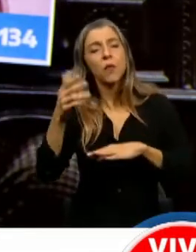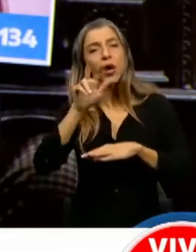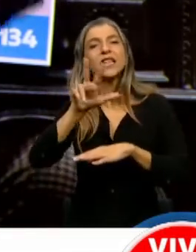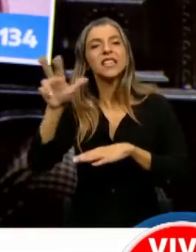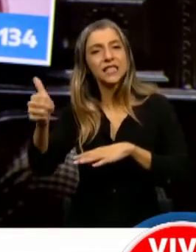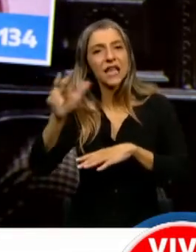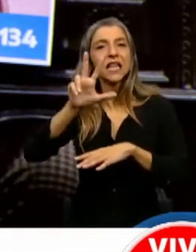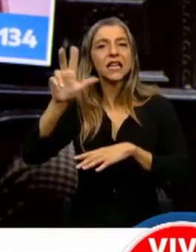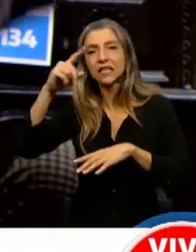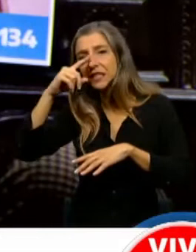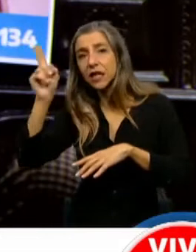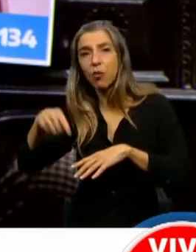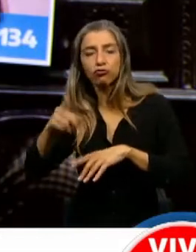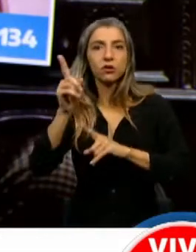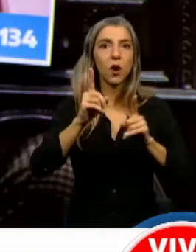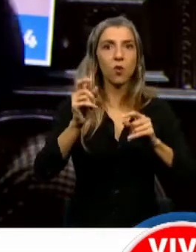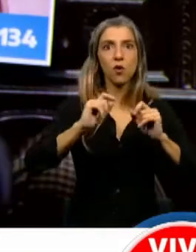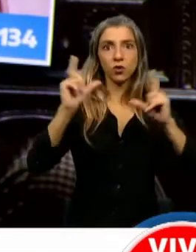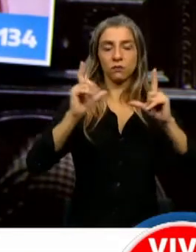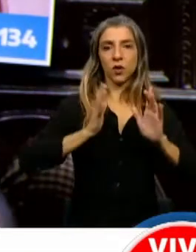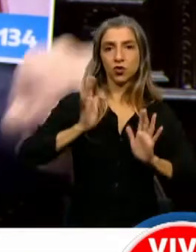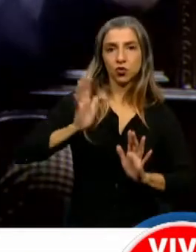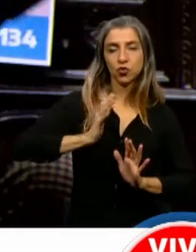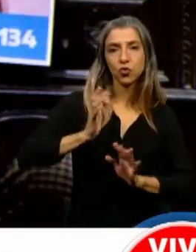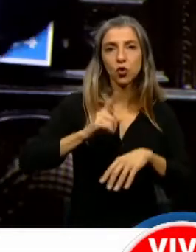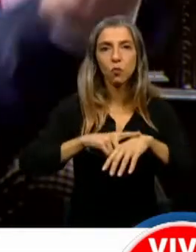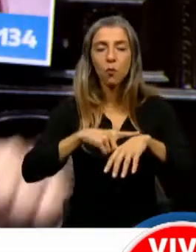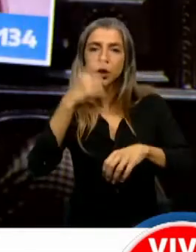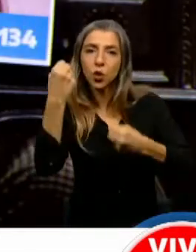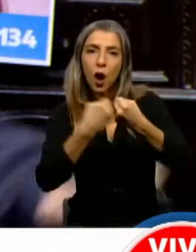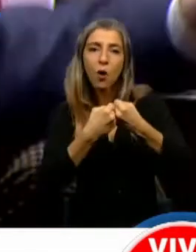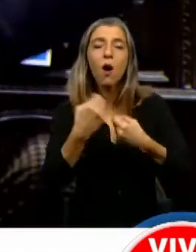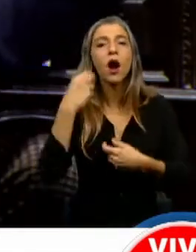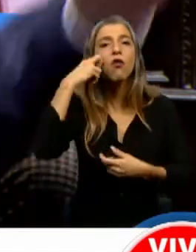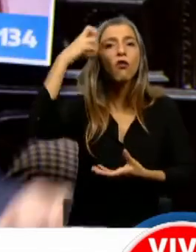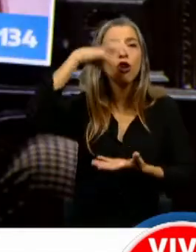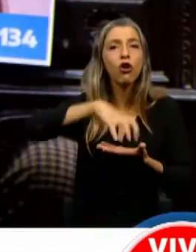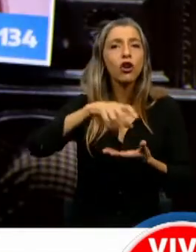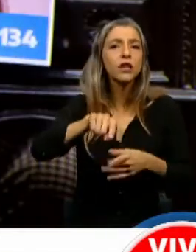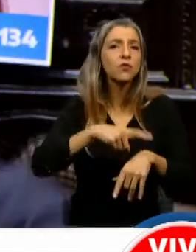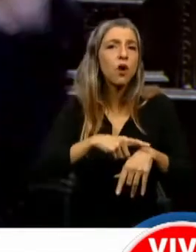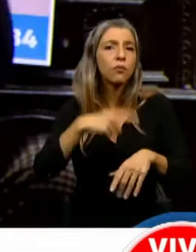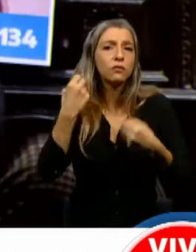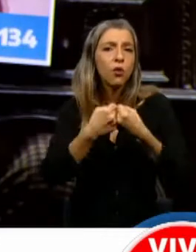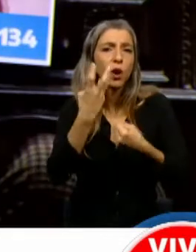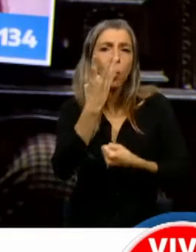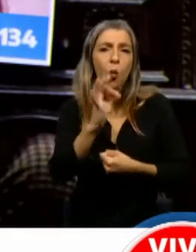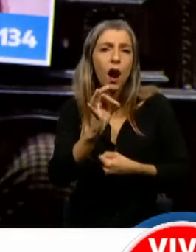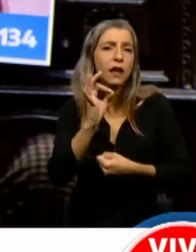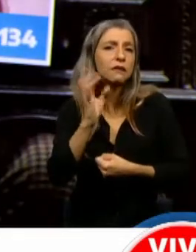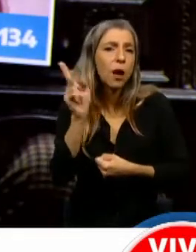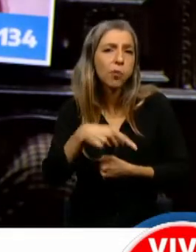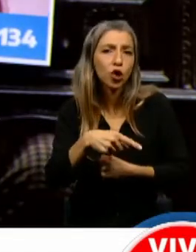36-37%. Algunos se asustó cuando acá se hizo una paritaria a los trabajadores de esta casa del 40%. Y